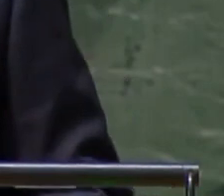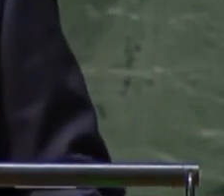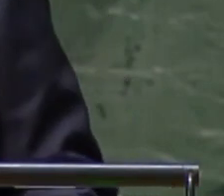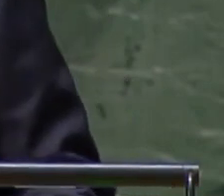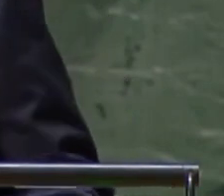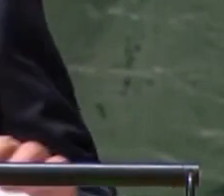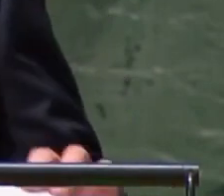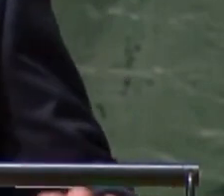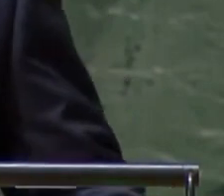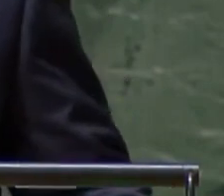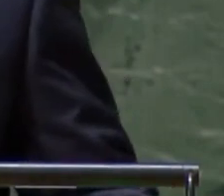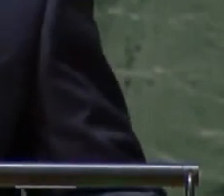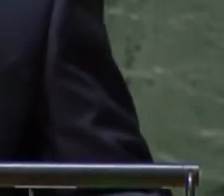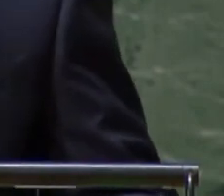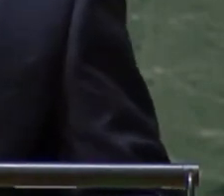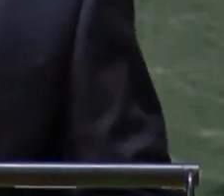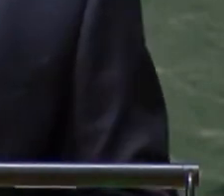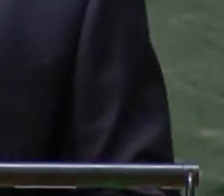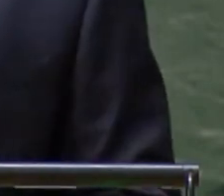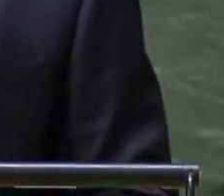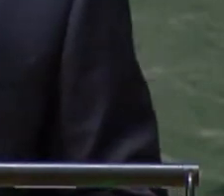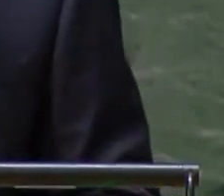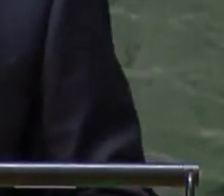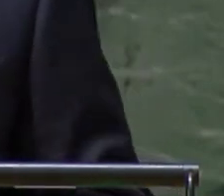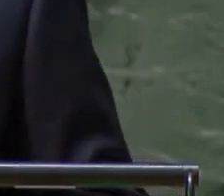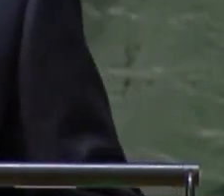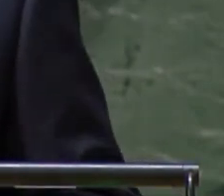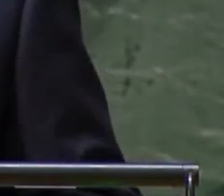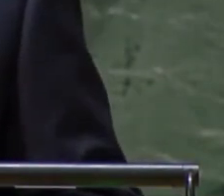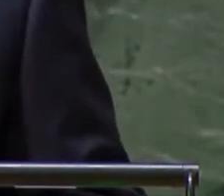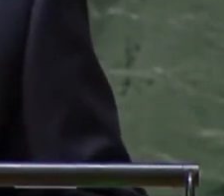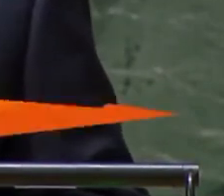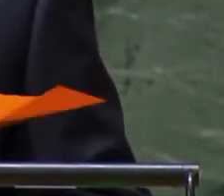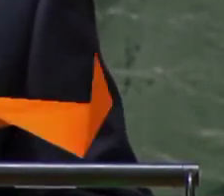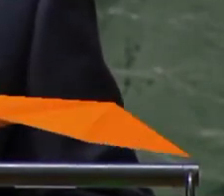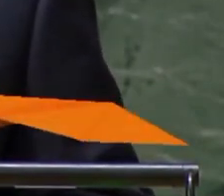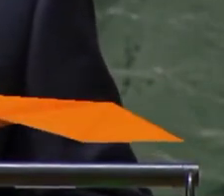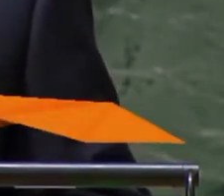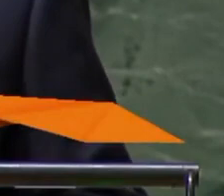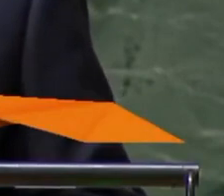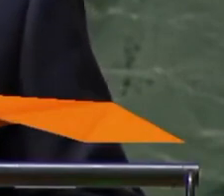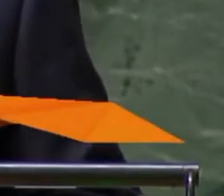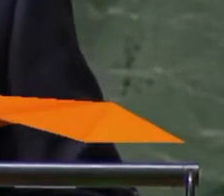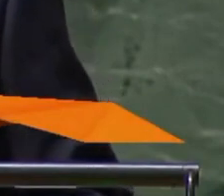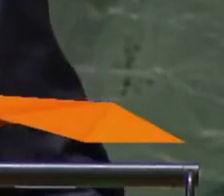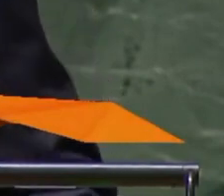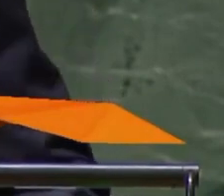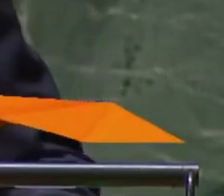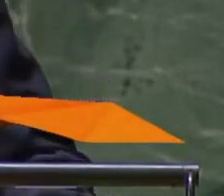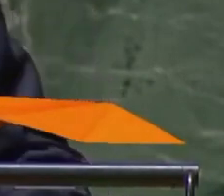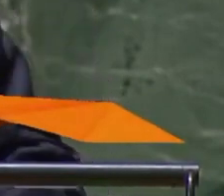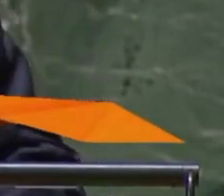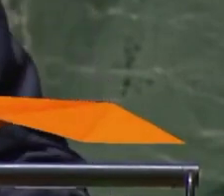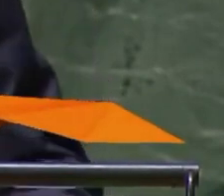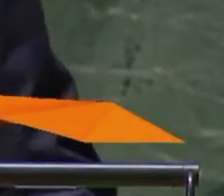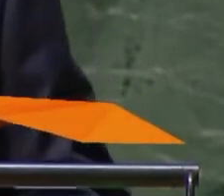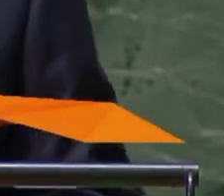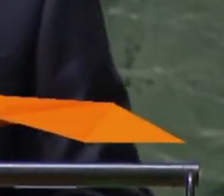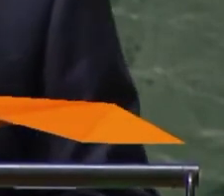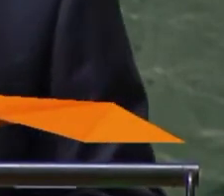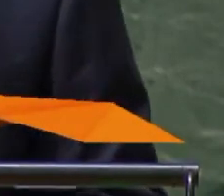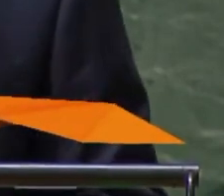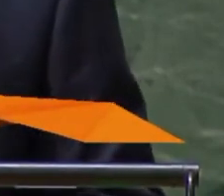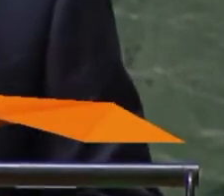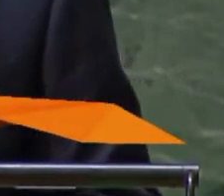ni rogando favores el g77 reclama derechos y continuará demandando una